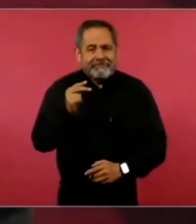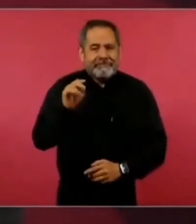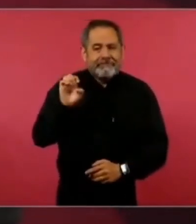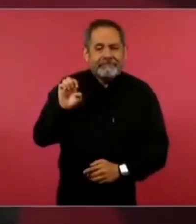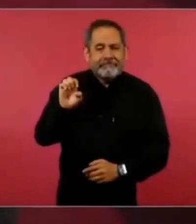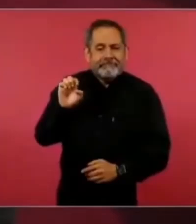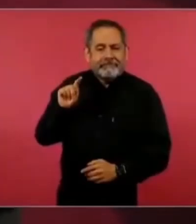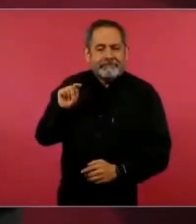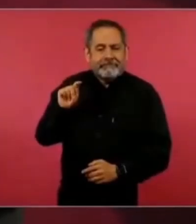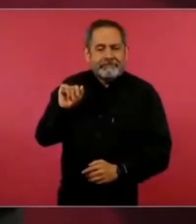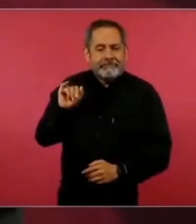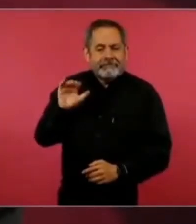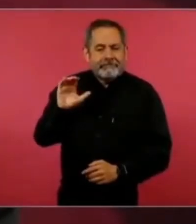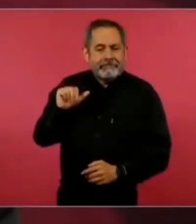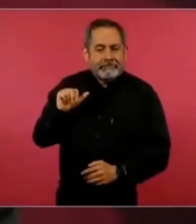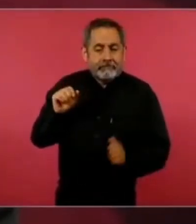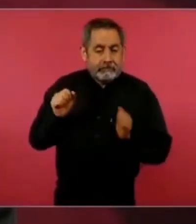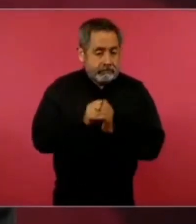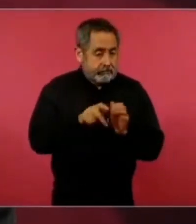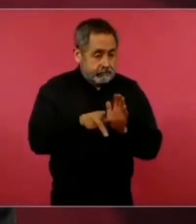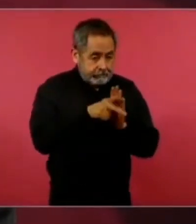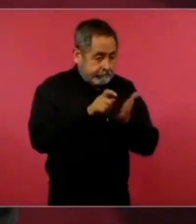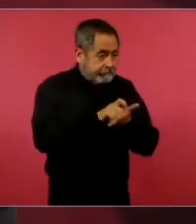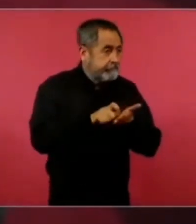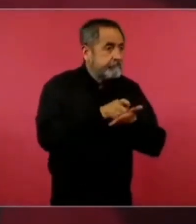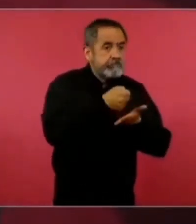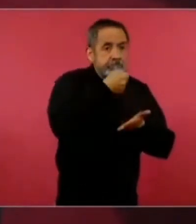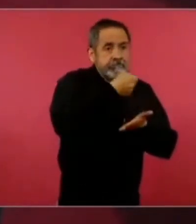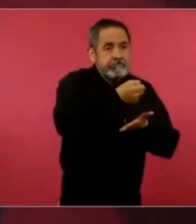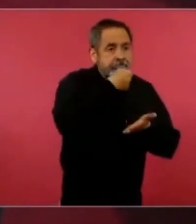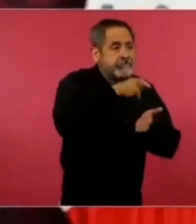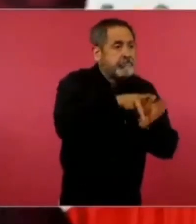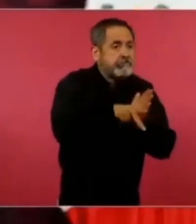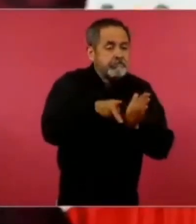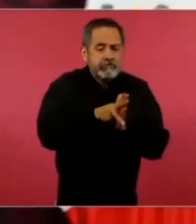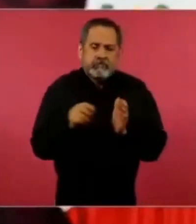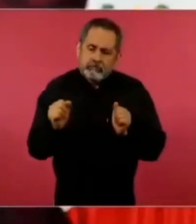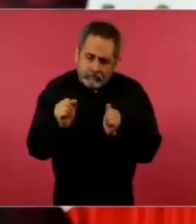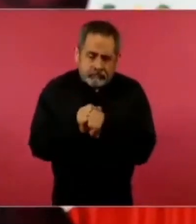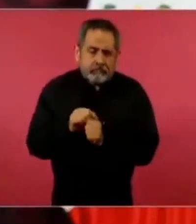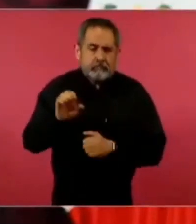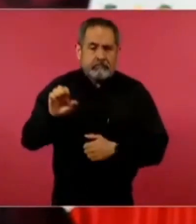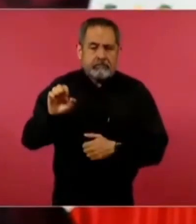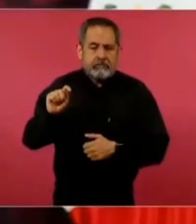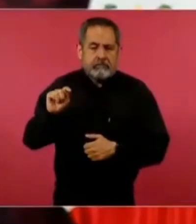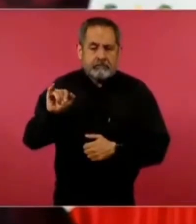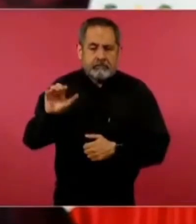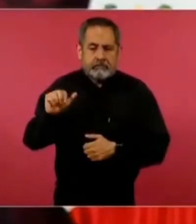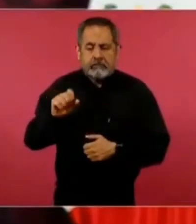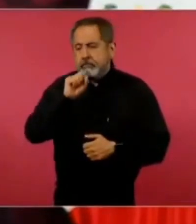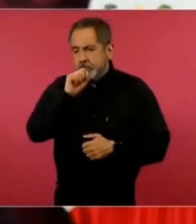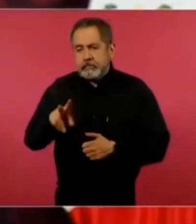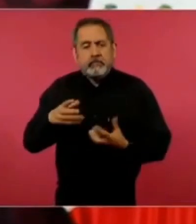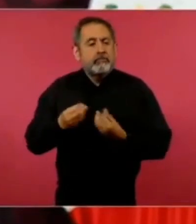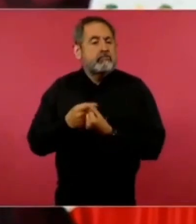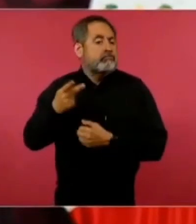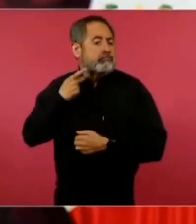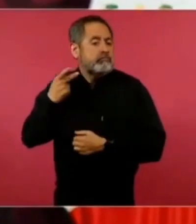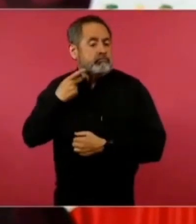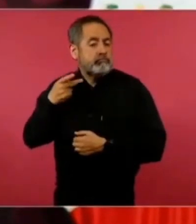en el ejercicio del periodismo, como en el ejercicio de la política.